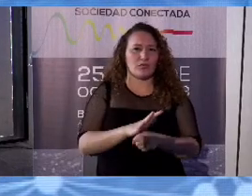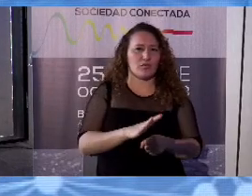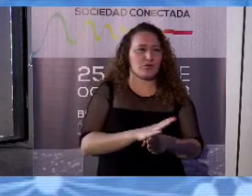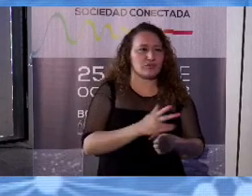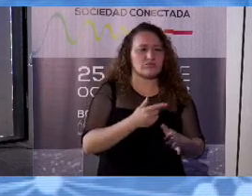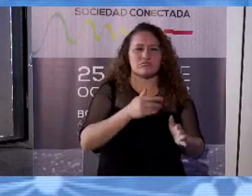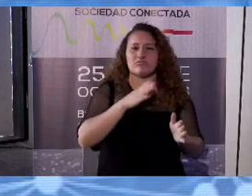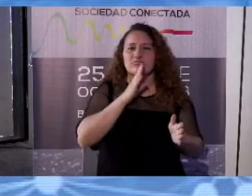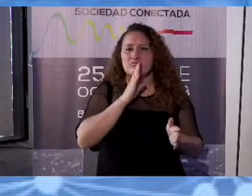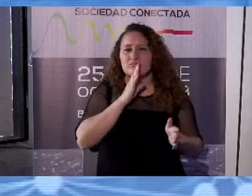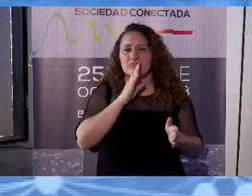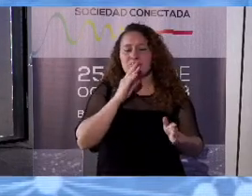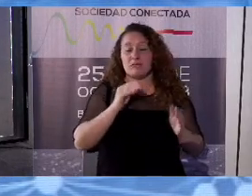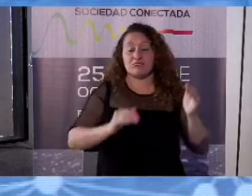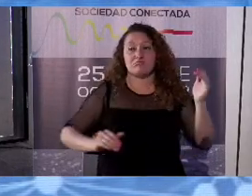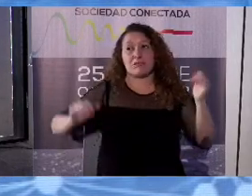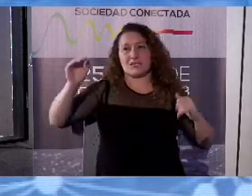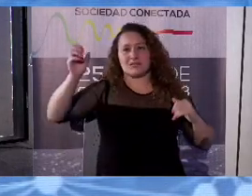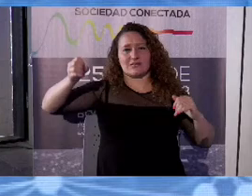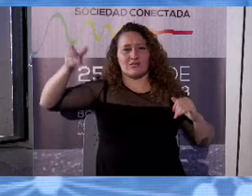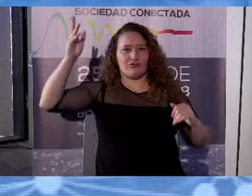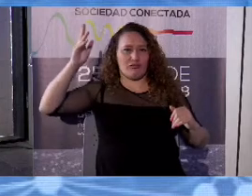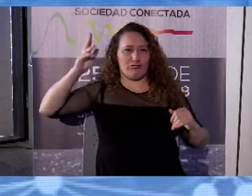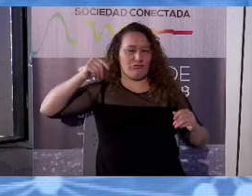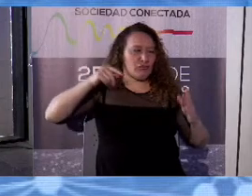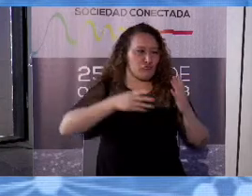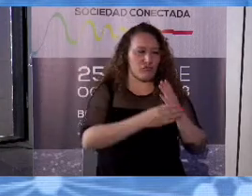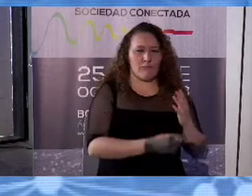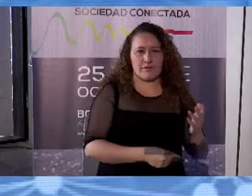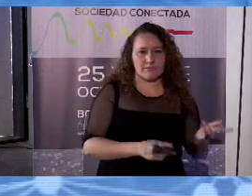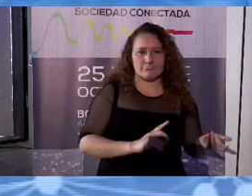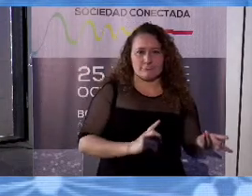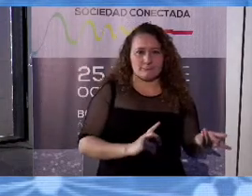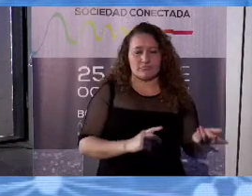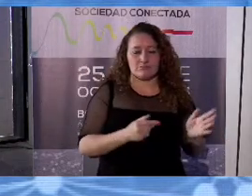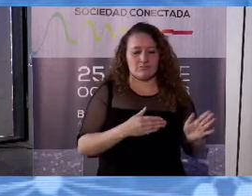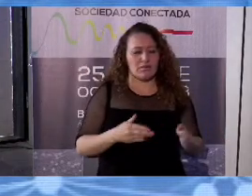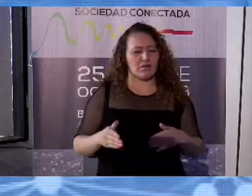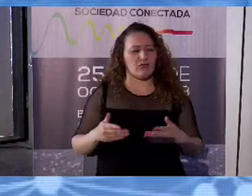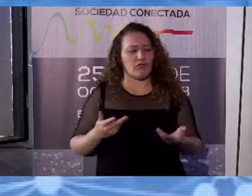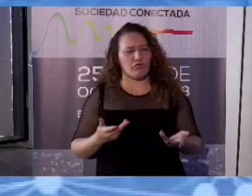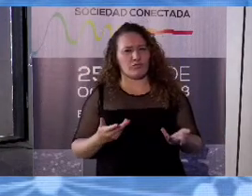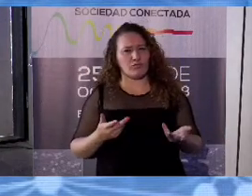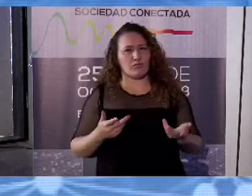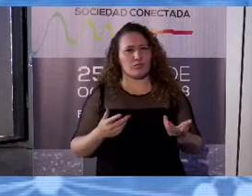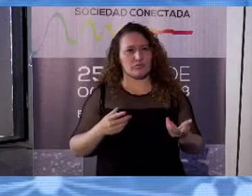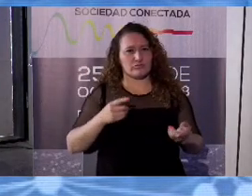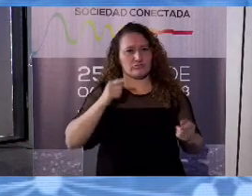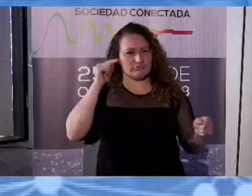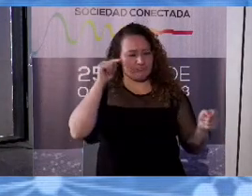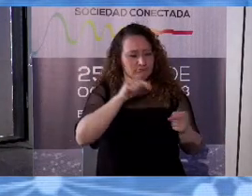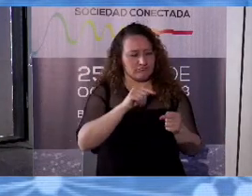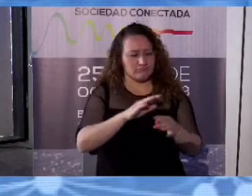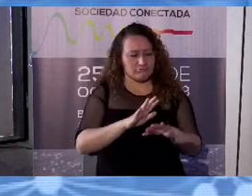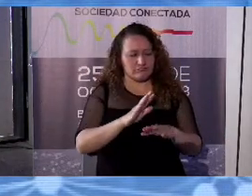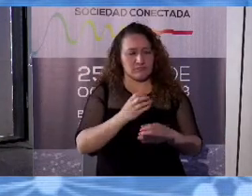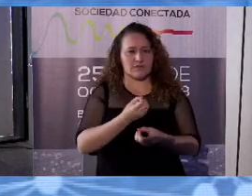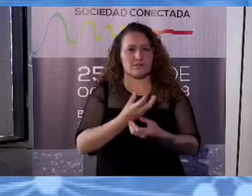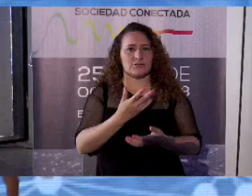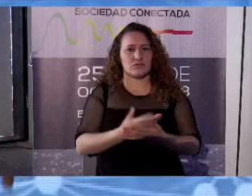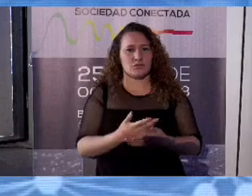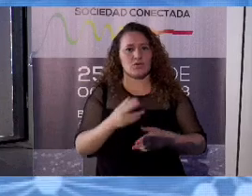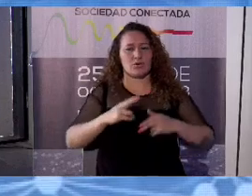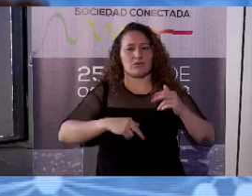quintiles más ricos que los quintiles más pobres entonces no es un plan que tenga que solo eh hacer énfasis en la infraestructura y en la asequibilidad